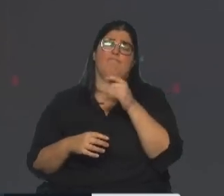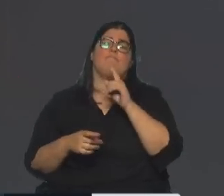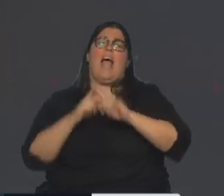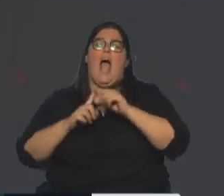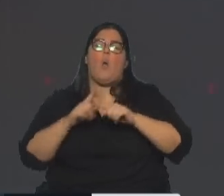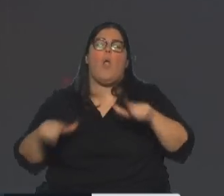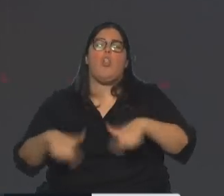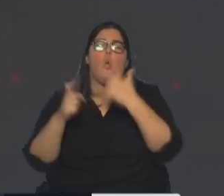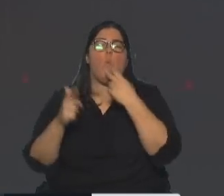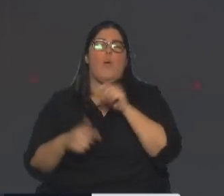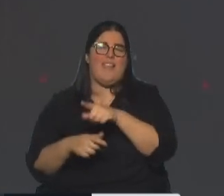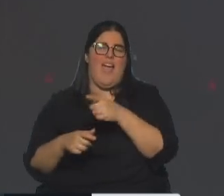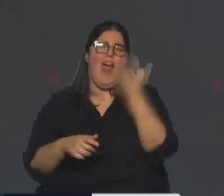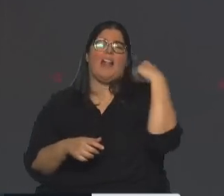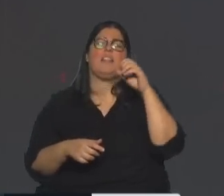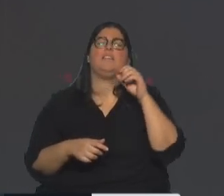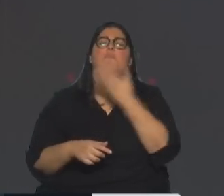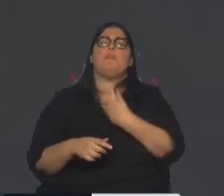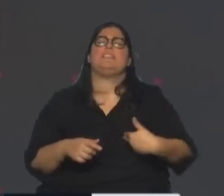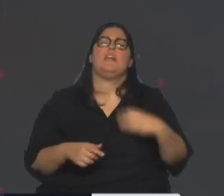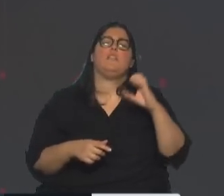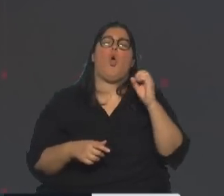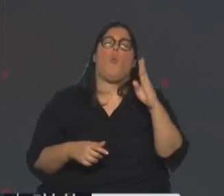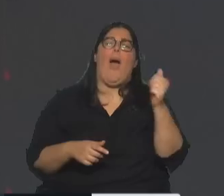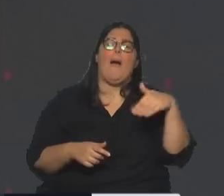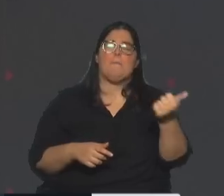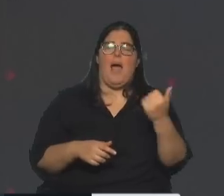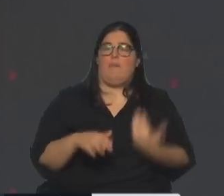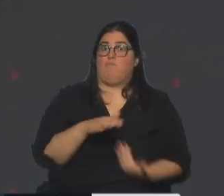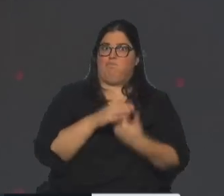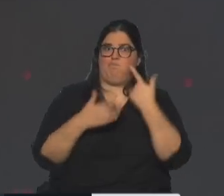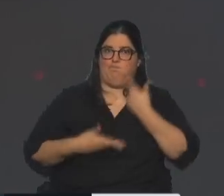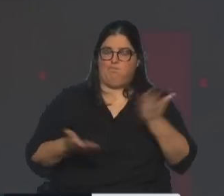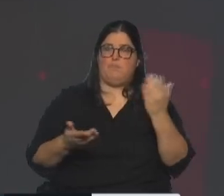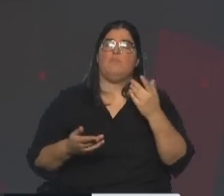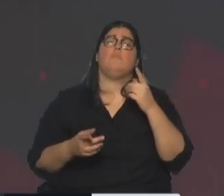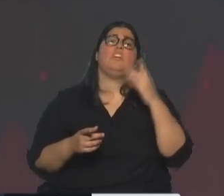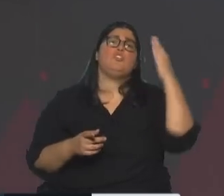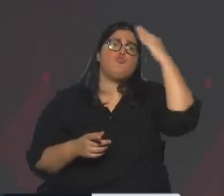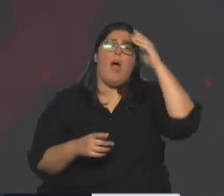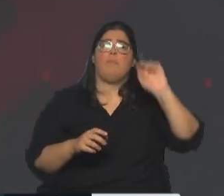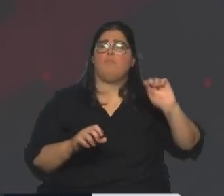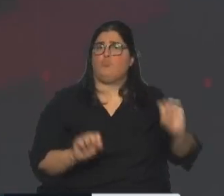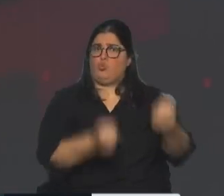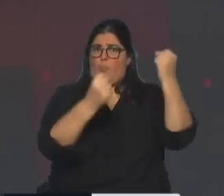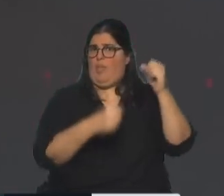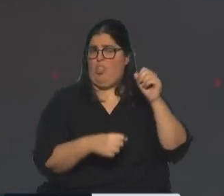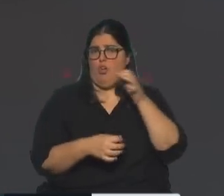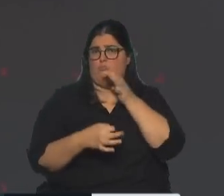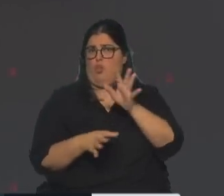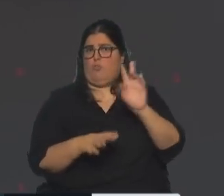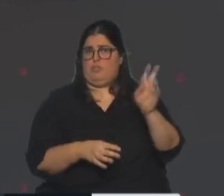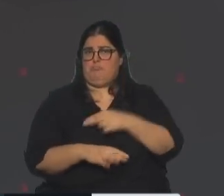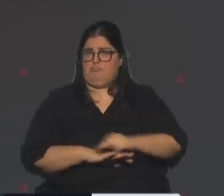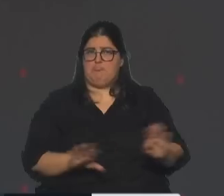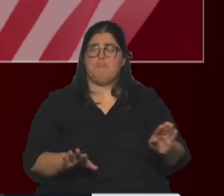emblemas de la administración Obama que canceló deliberadamente Donald Trump. ¿Por qué deliberadamente? Porque en realidad lo único que,